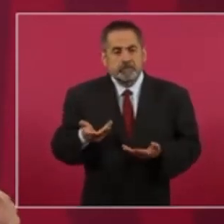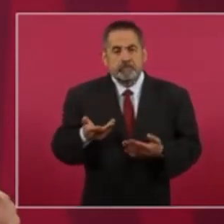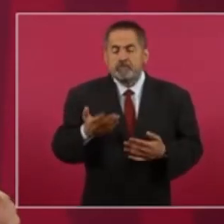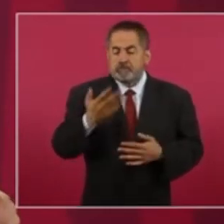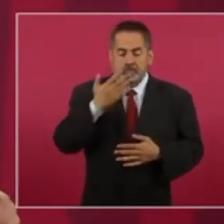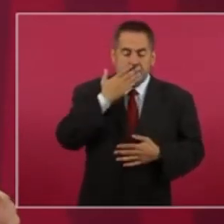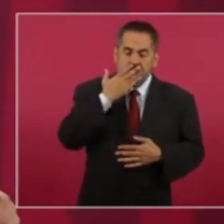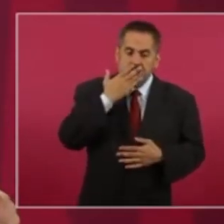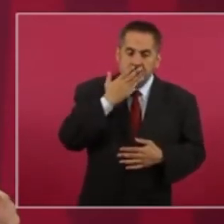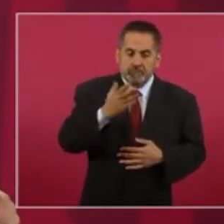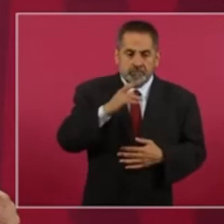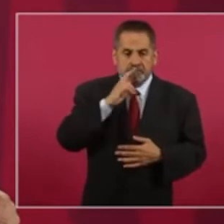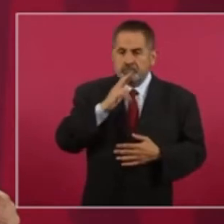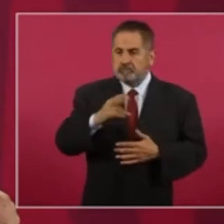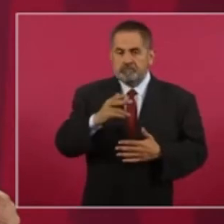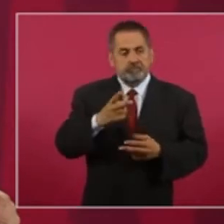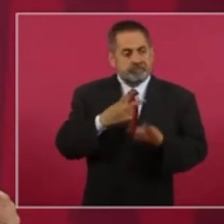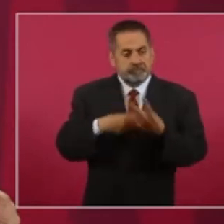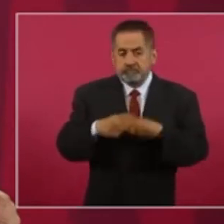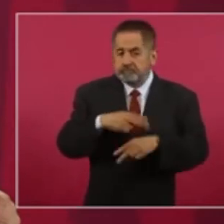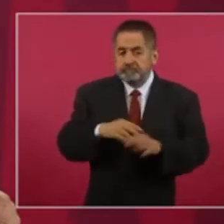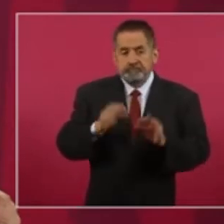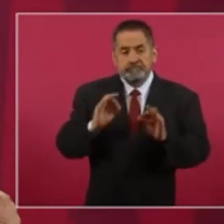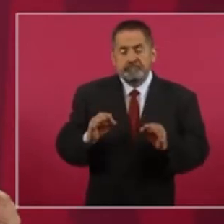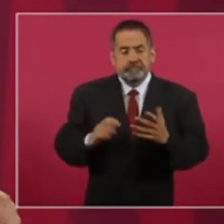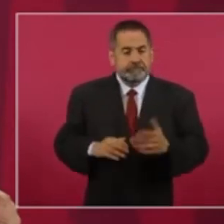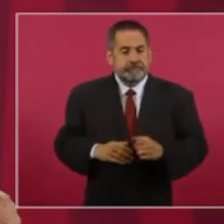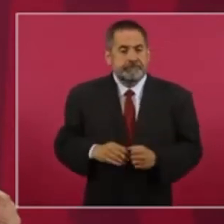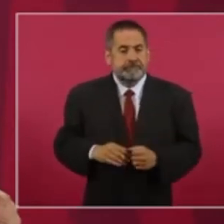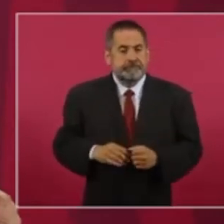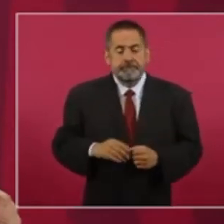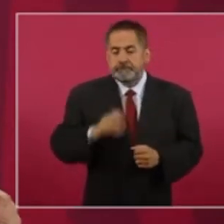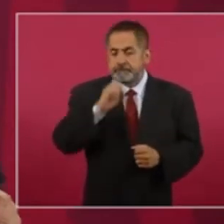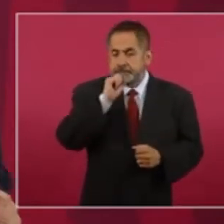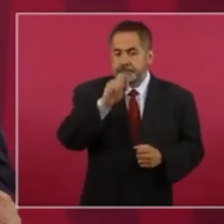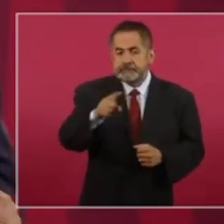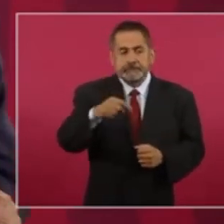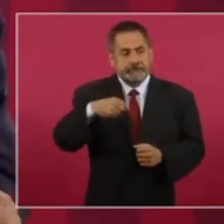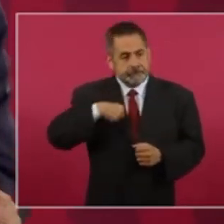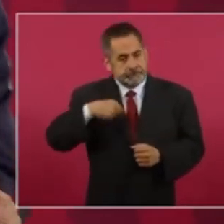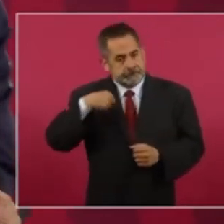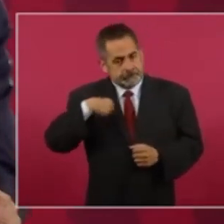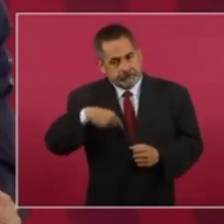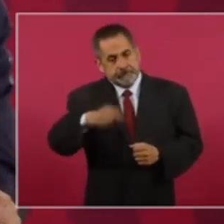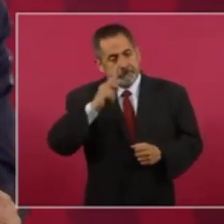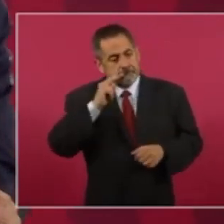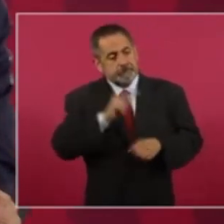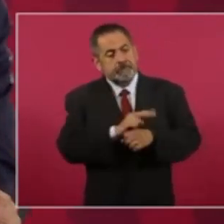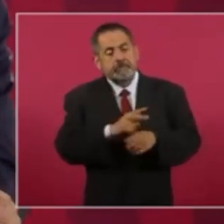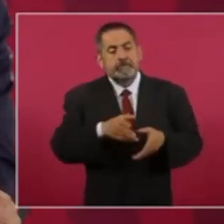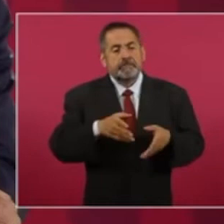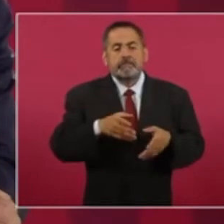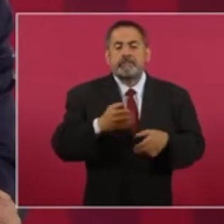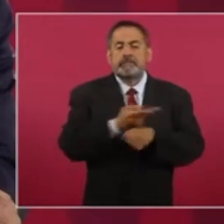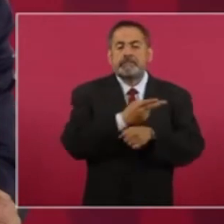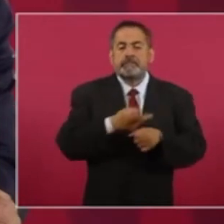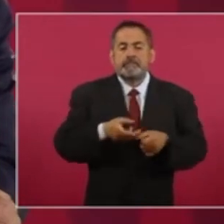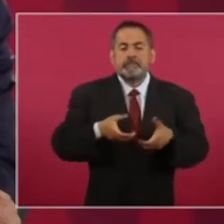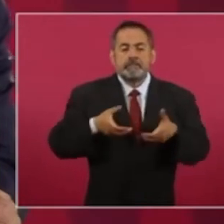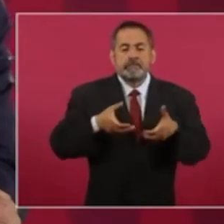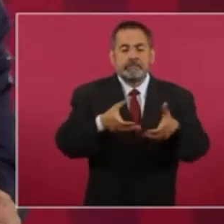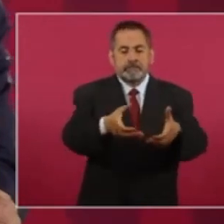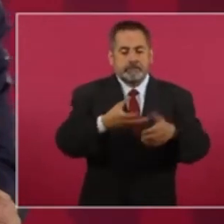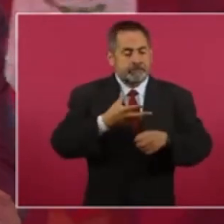buenos resultados. También vamos a supervisar caminos que se